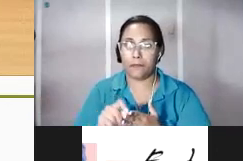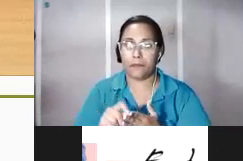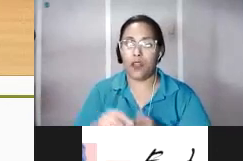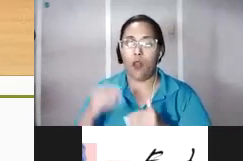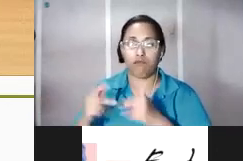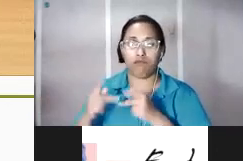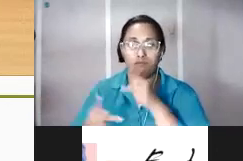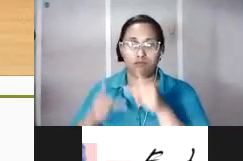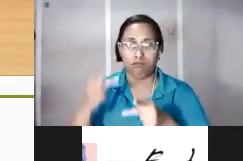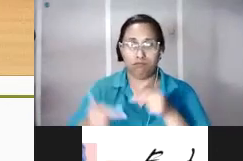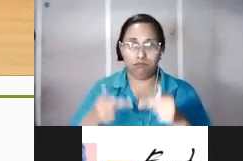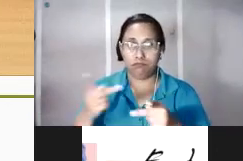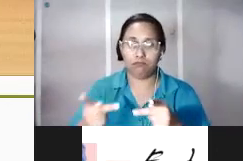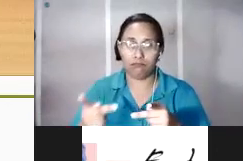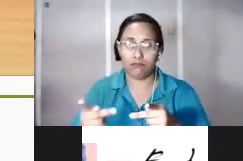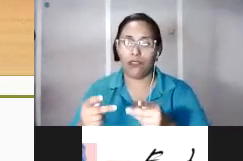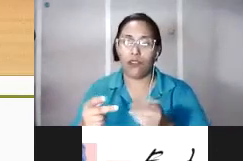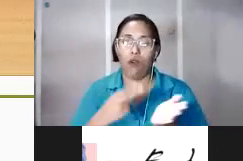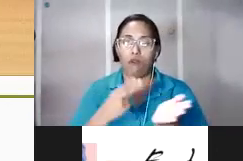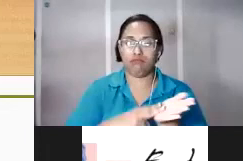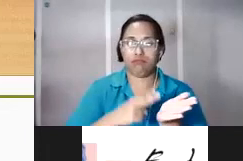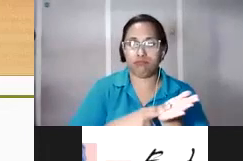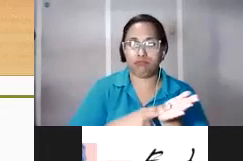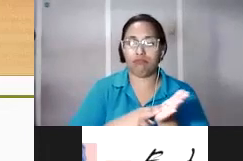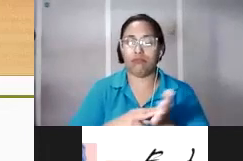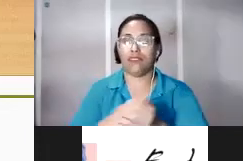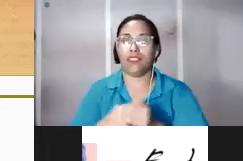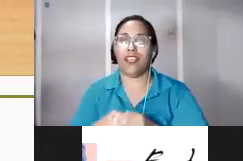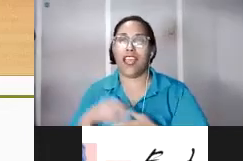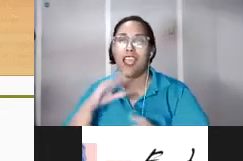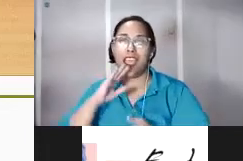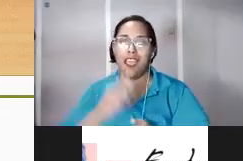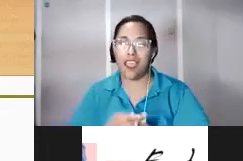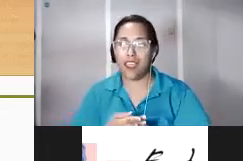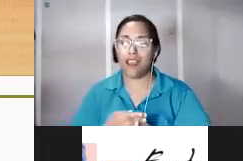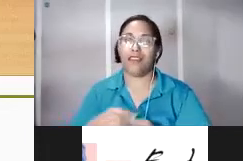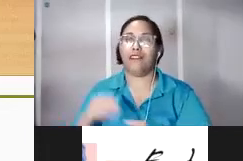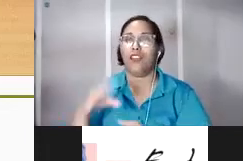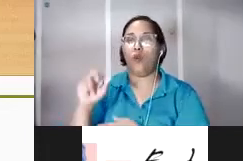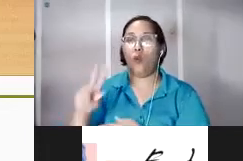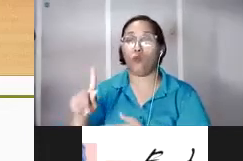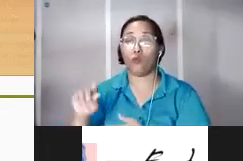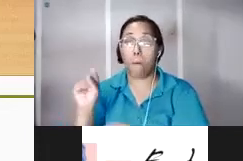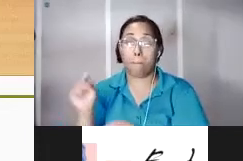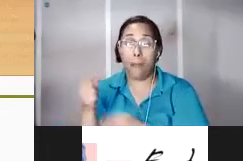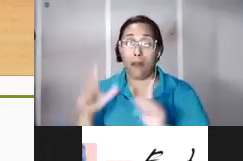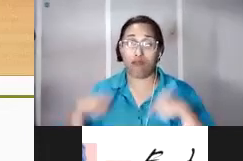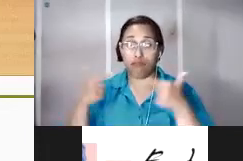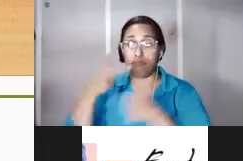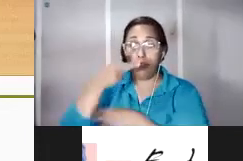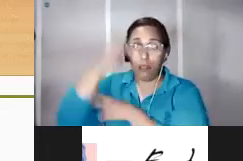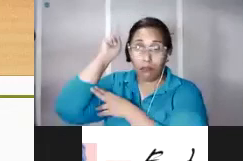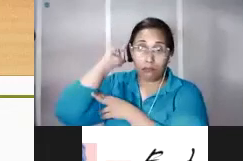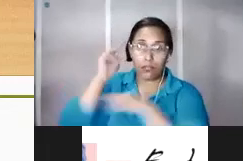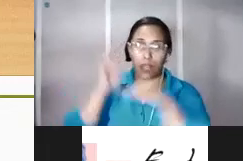notariales. Era hija de un cónsul que primero había estado en Ponce y luego pues se trasladaron a